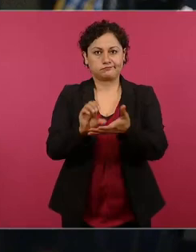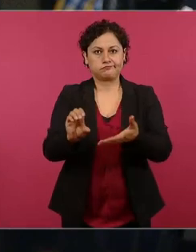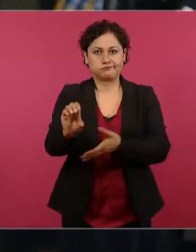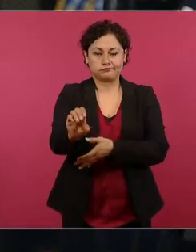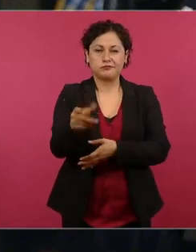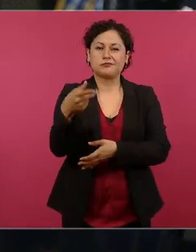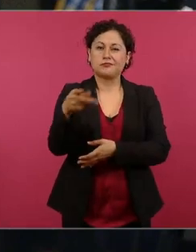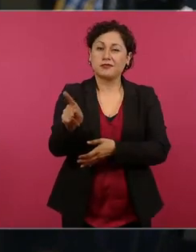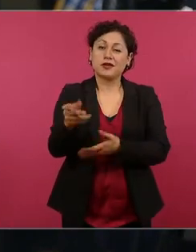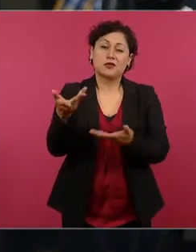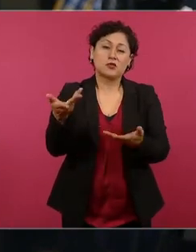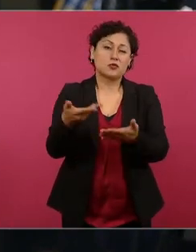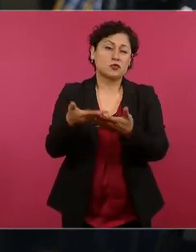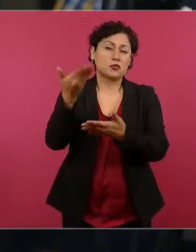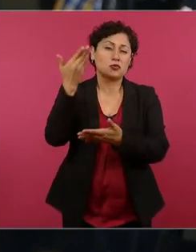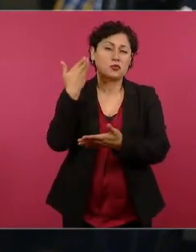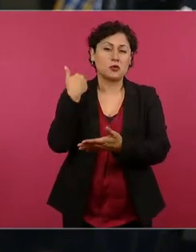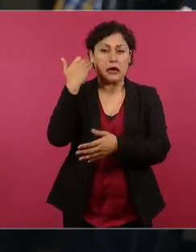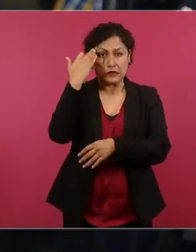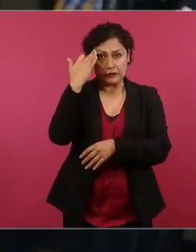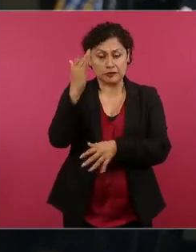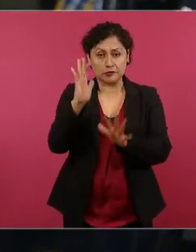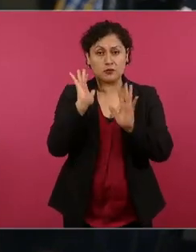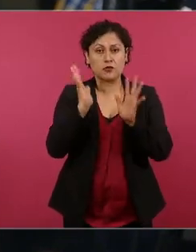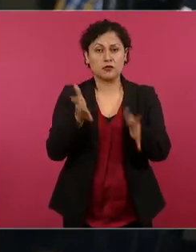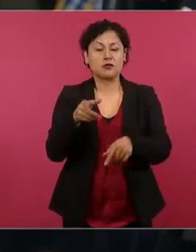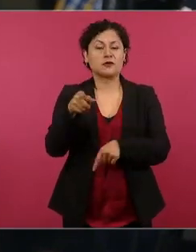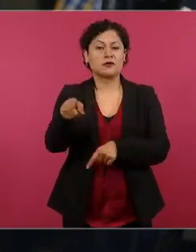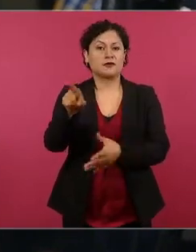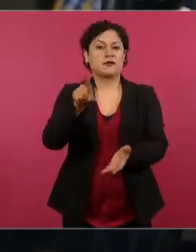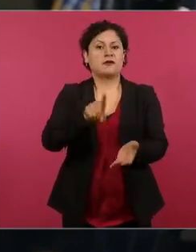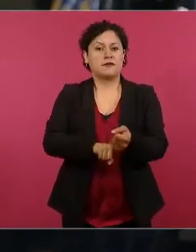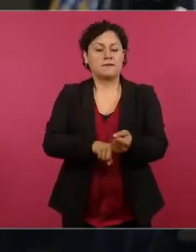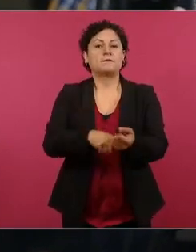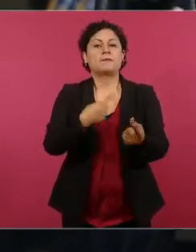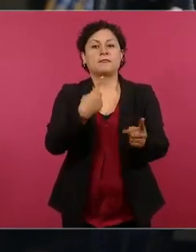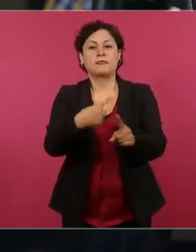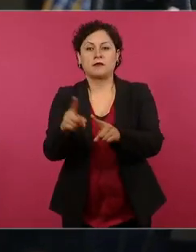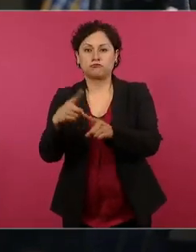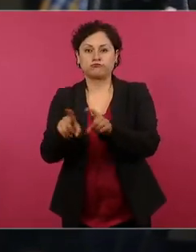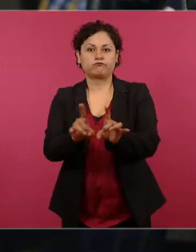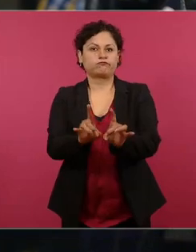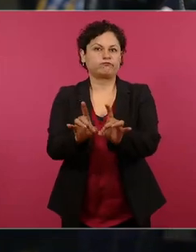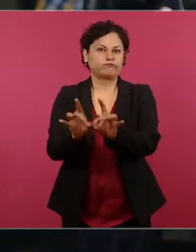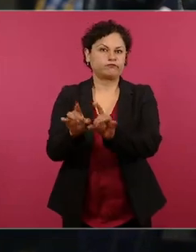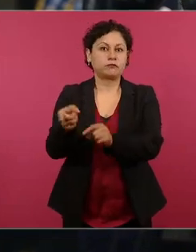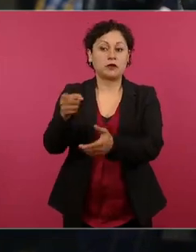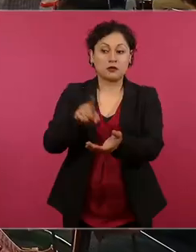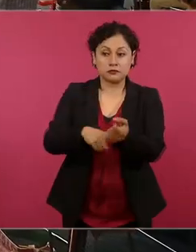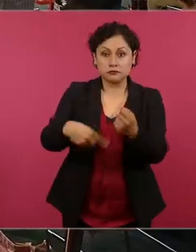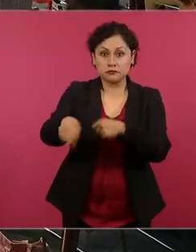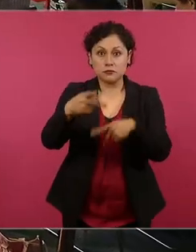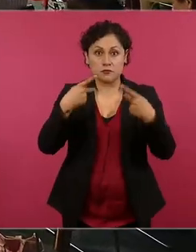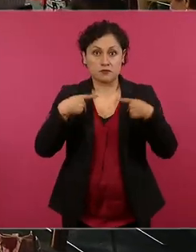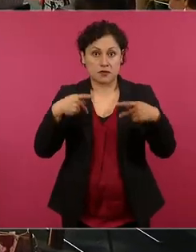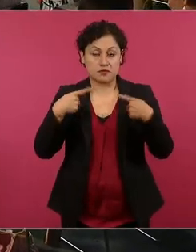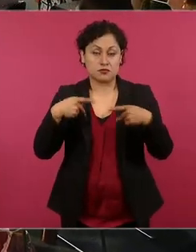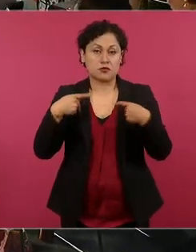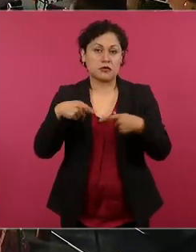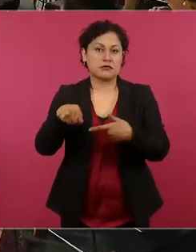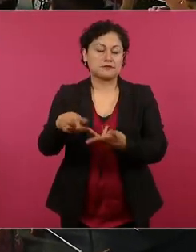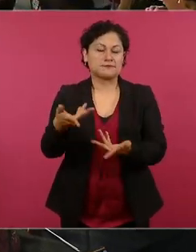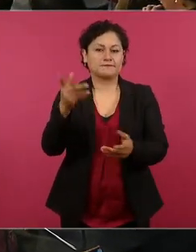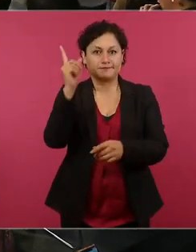hace ya tiempo se han manejado situaciones que han sido complicadas para quienes están recluidas en ese Ceferezo. En los